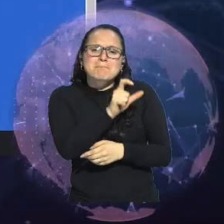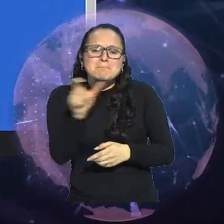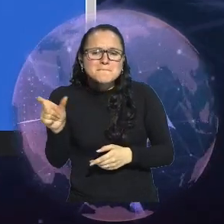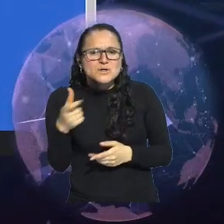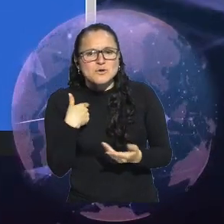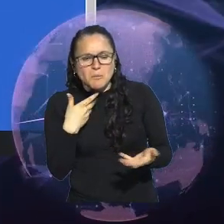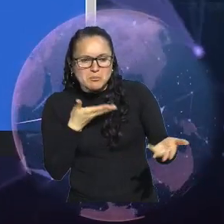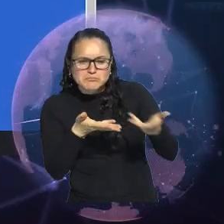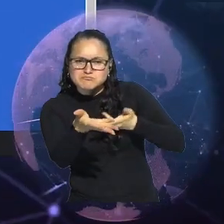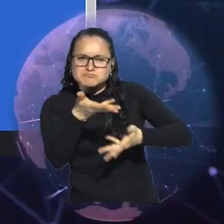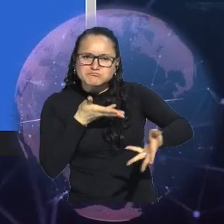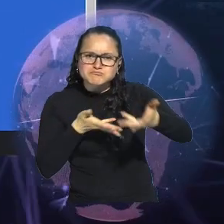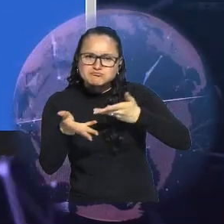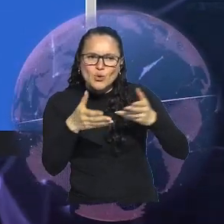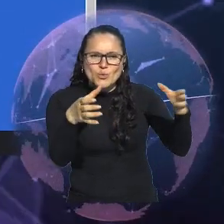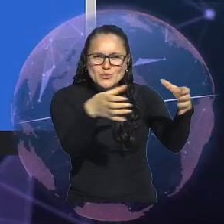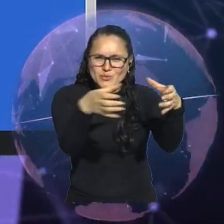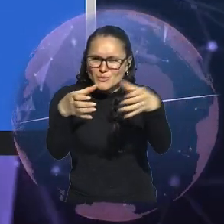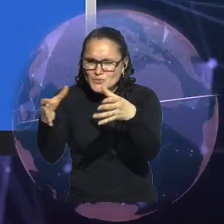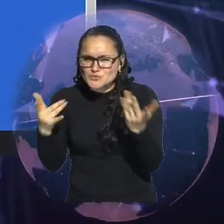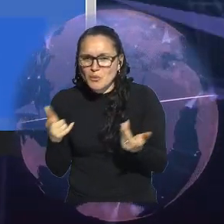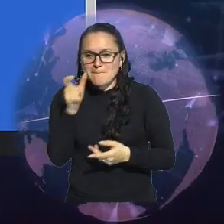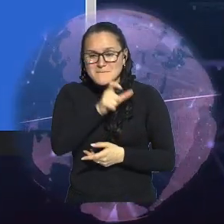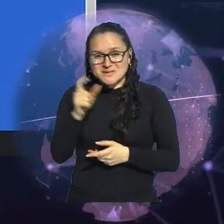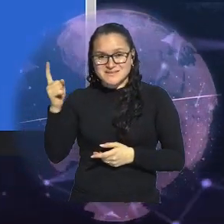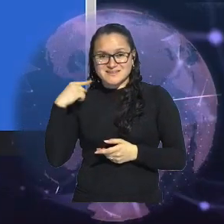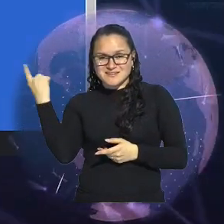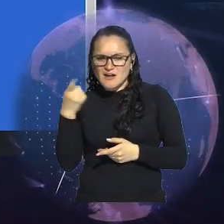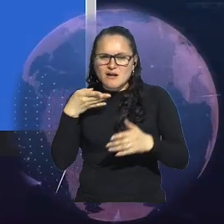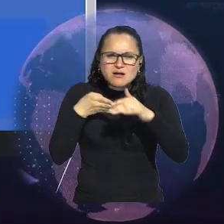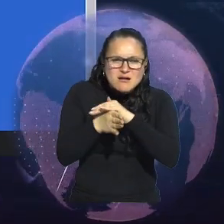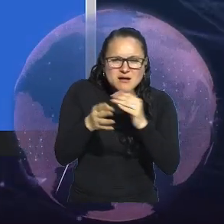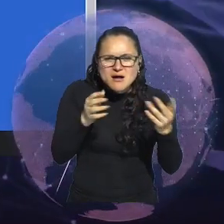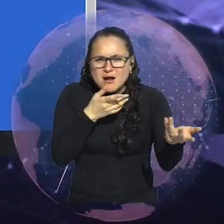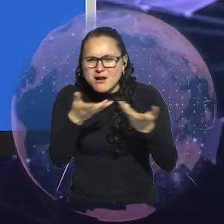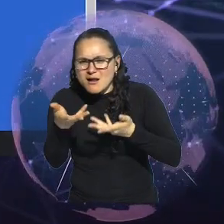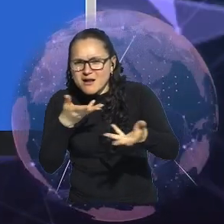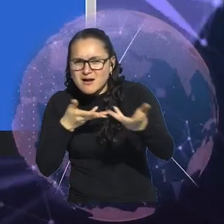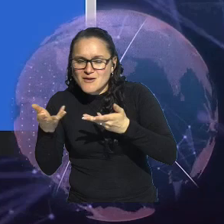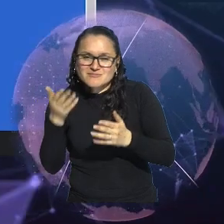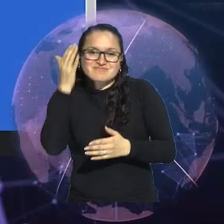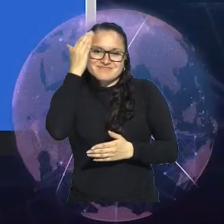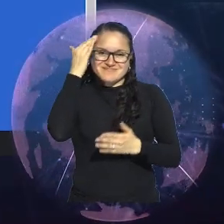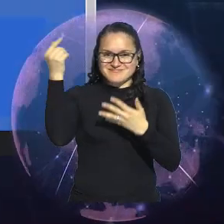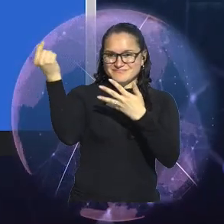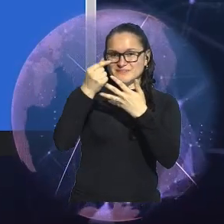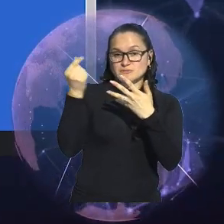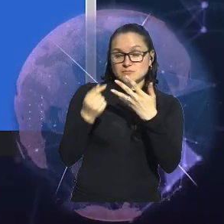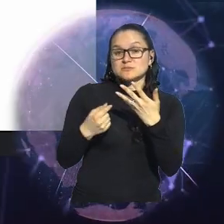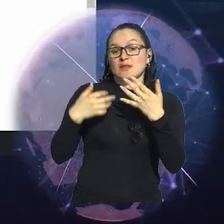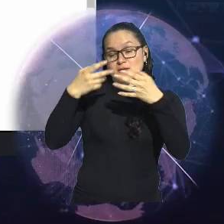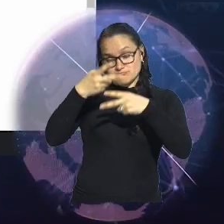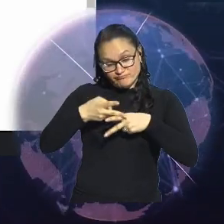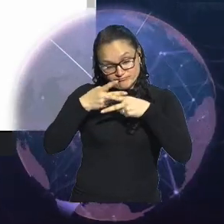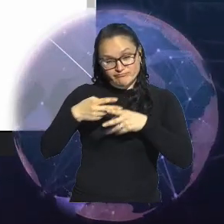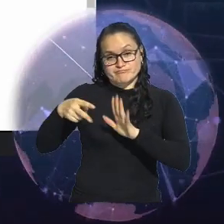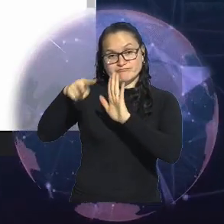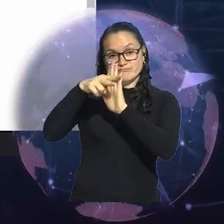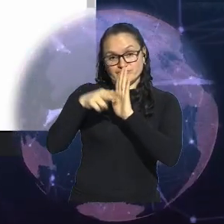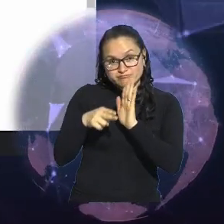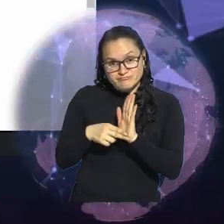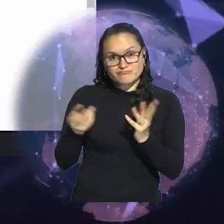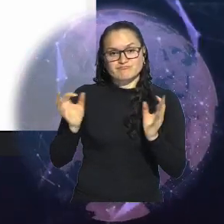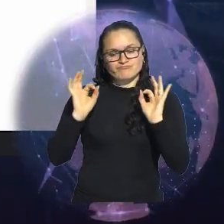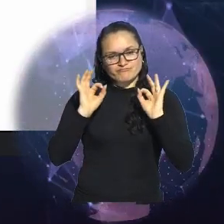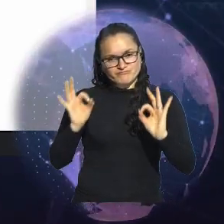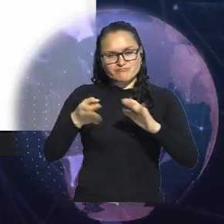agentes del sector y ciudadanía en general a partir de los criterios de seguridad confianza accesibilidad y usabilidad